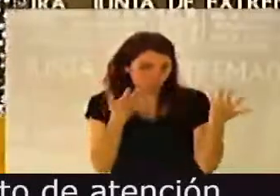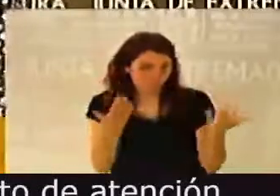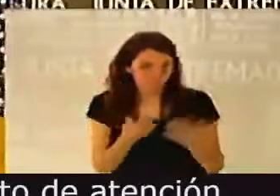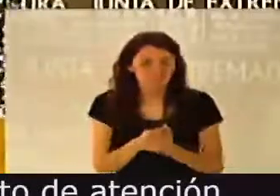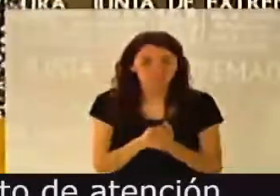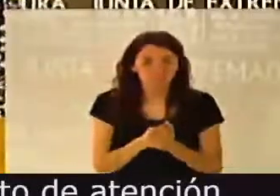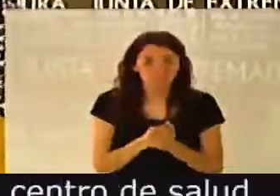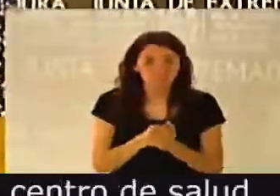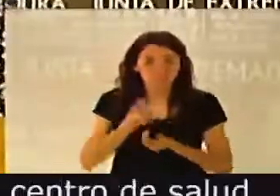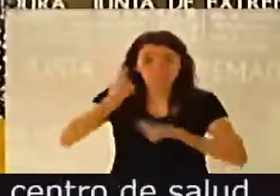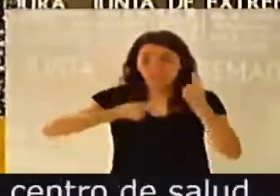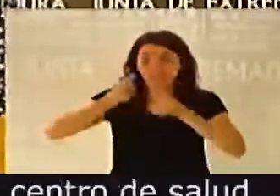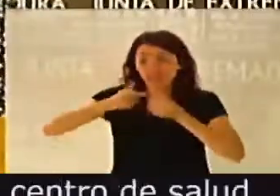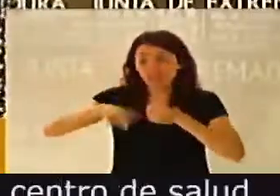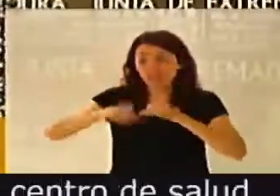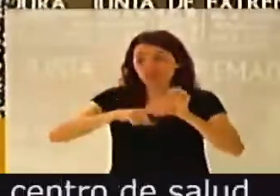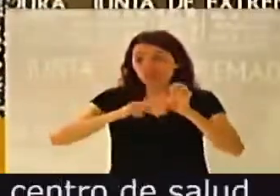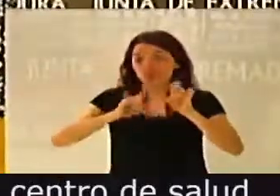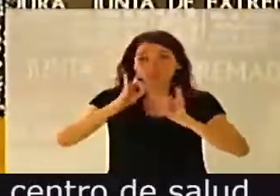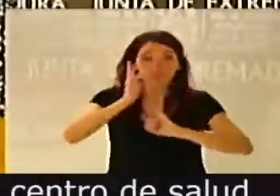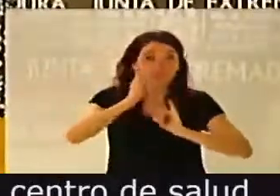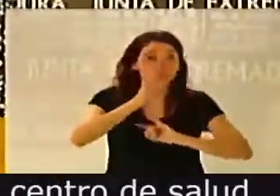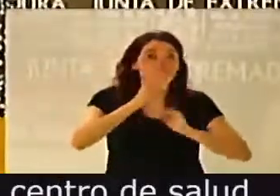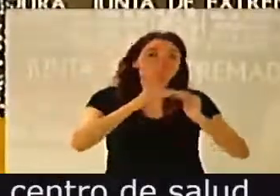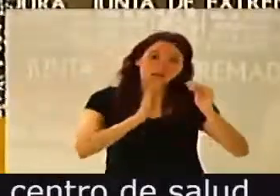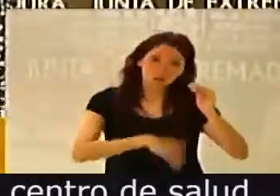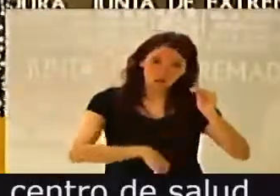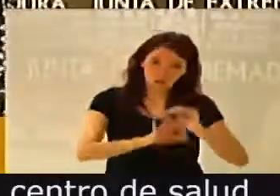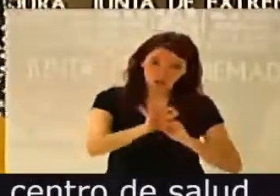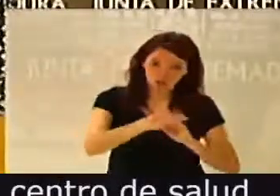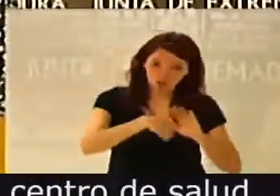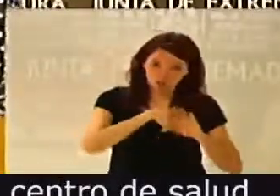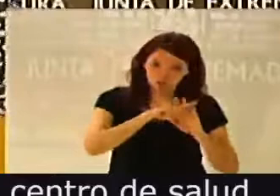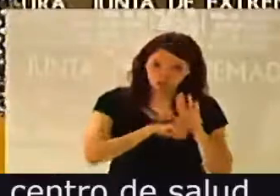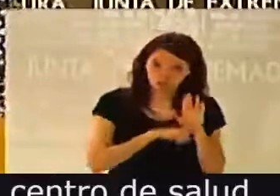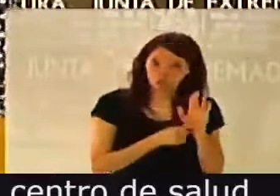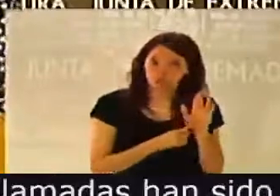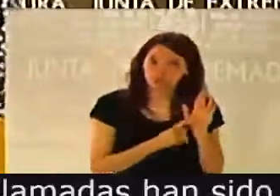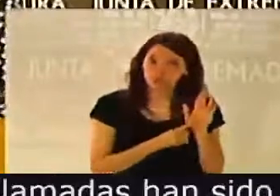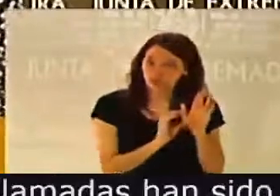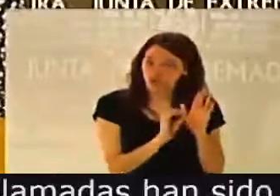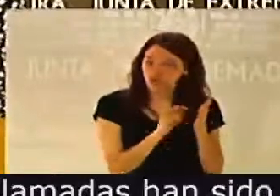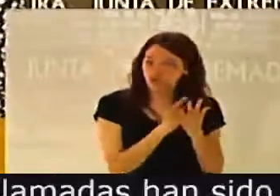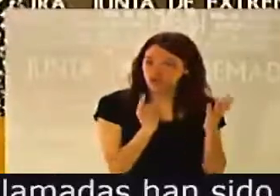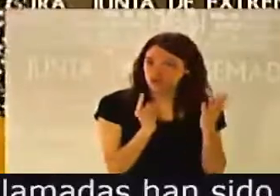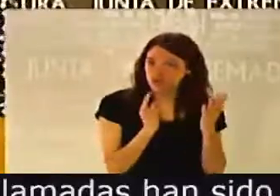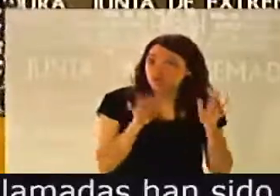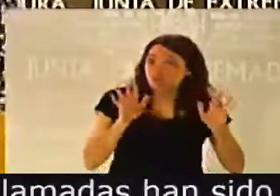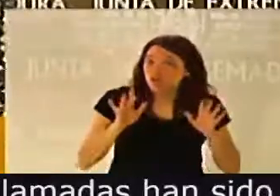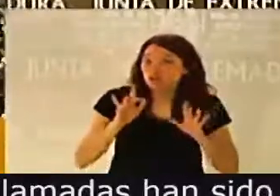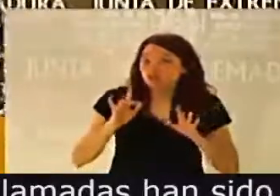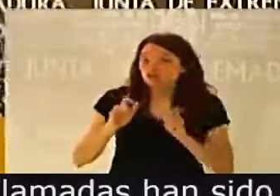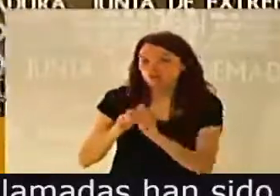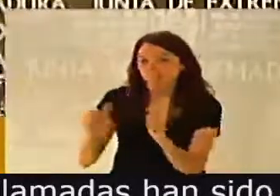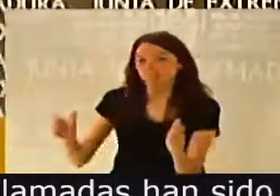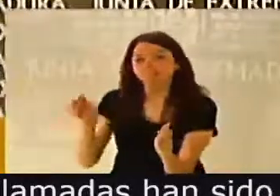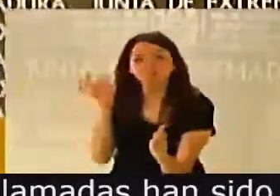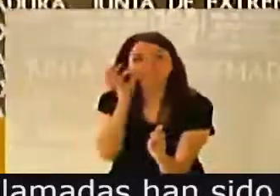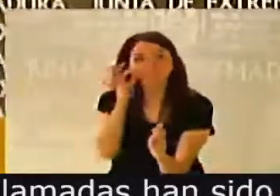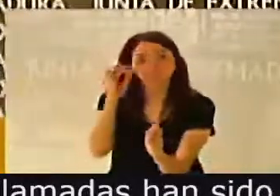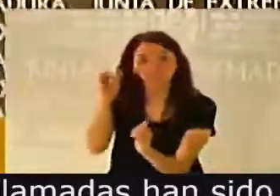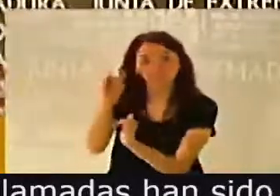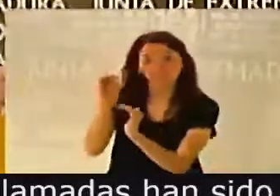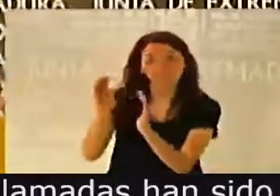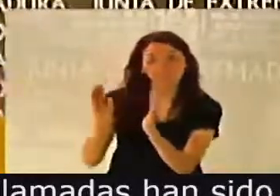las llamadas han sido menores en el 016, pero sí se han incrementado las mujeres atendidas en algunos